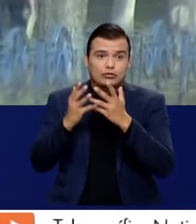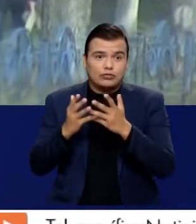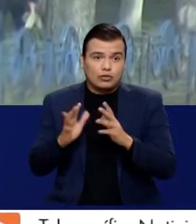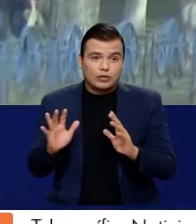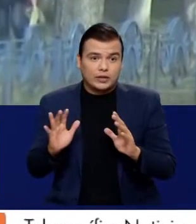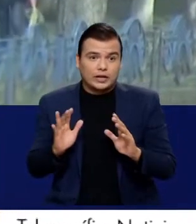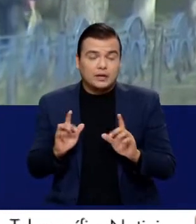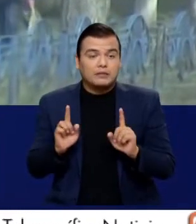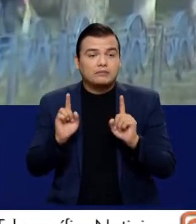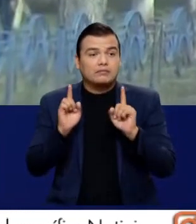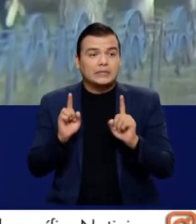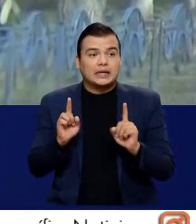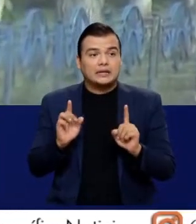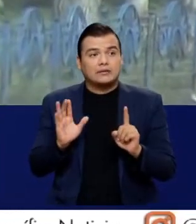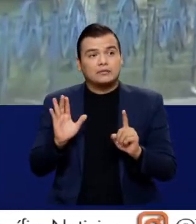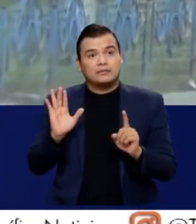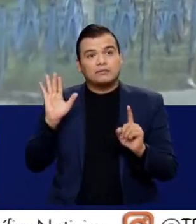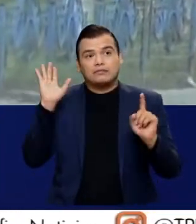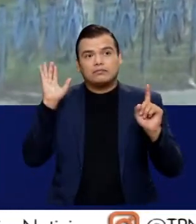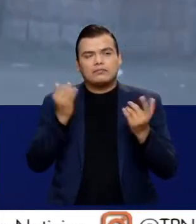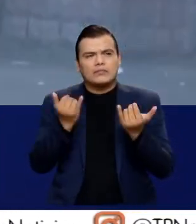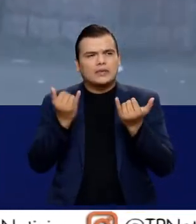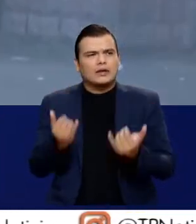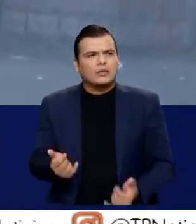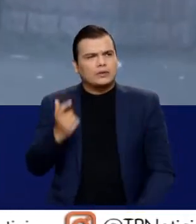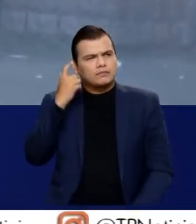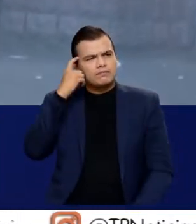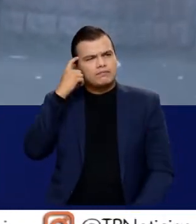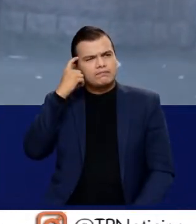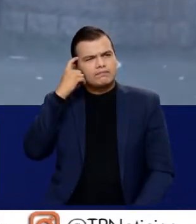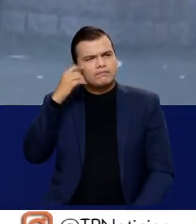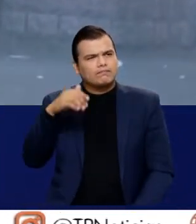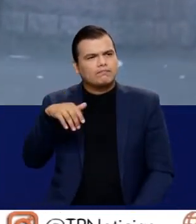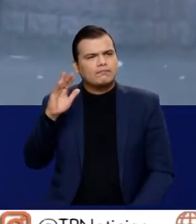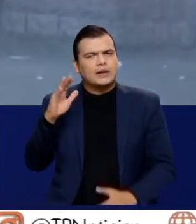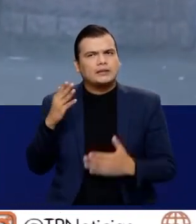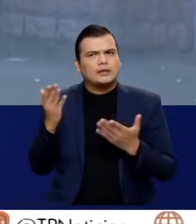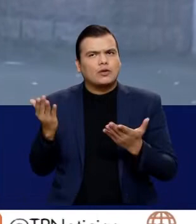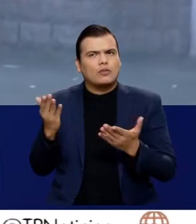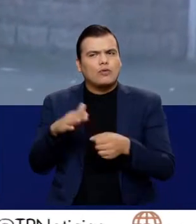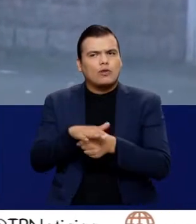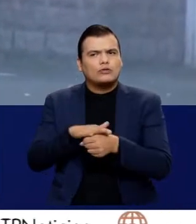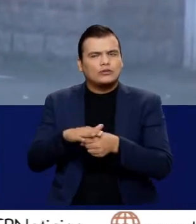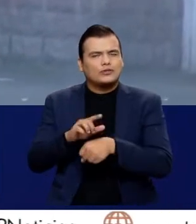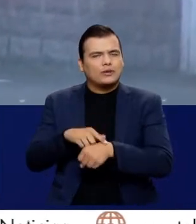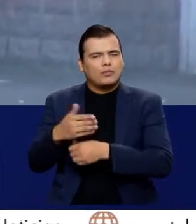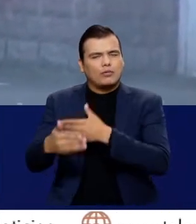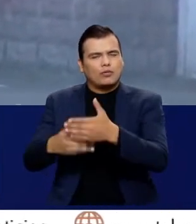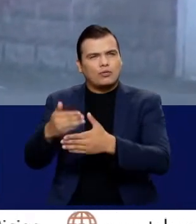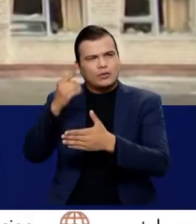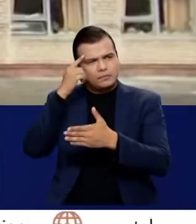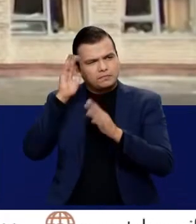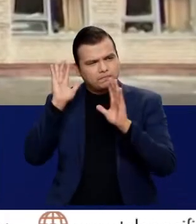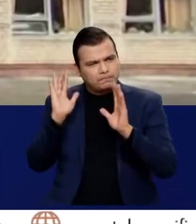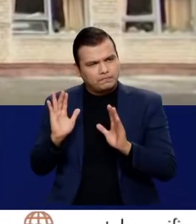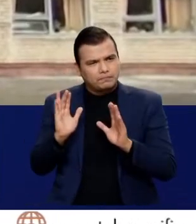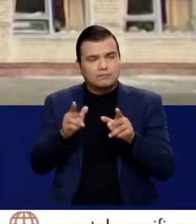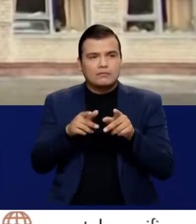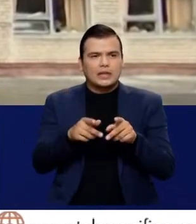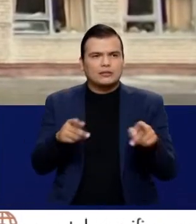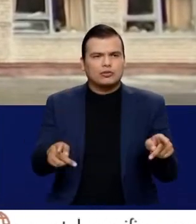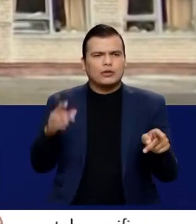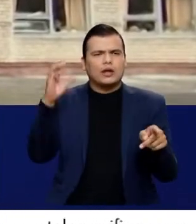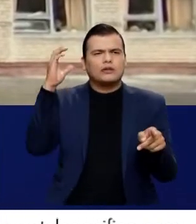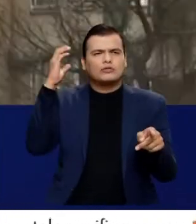pero por ahora lo que nosotros debemos ver cómo va a desarrollarse este escenario si cree que los colombianos y cualquier